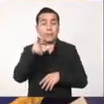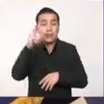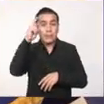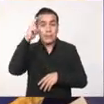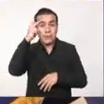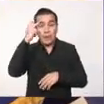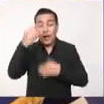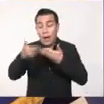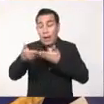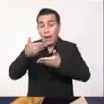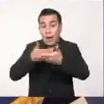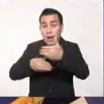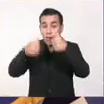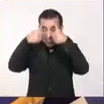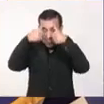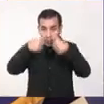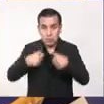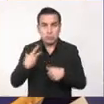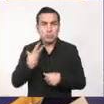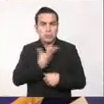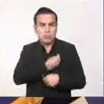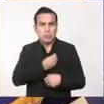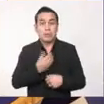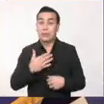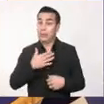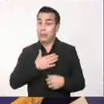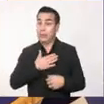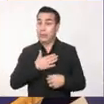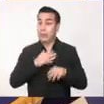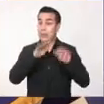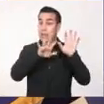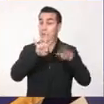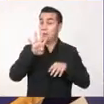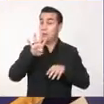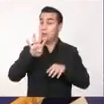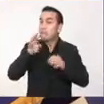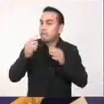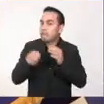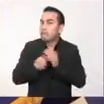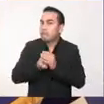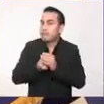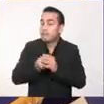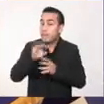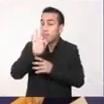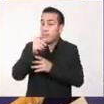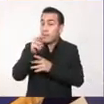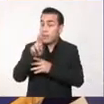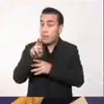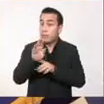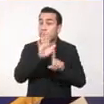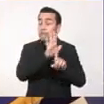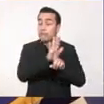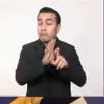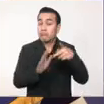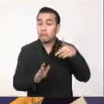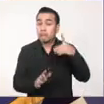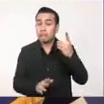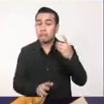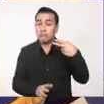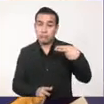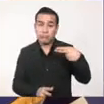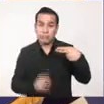para formar mayoría, pero Arena dijo, hey, nosotros tenemos 14 diputados más que ustedes, denos la fiscalía a nosotros y ustedes se quedan con el procurador. Y eso es un